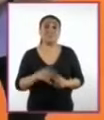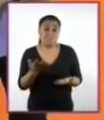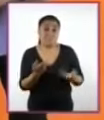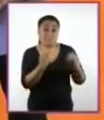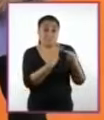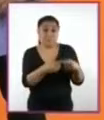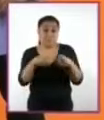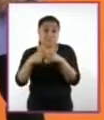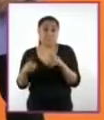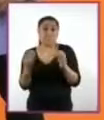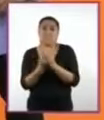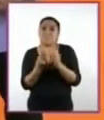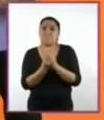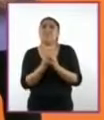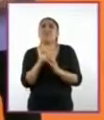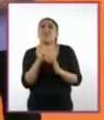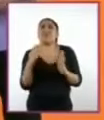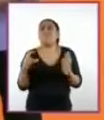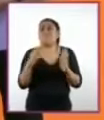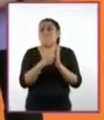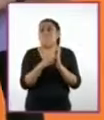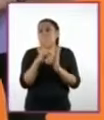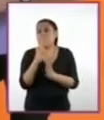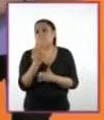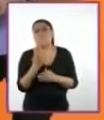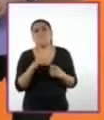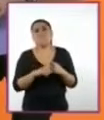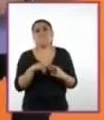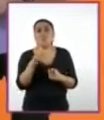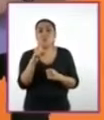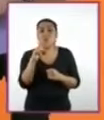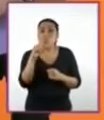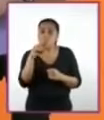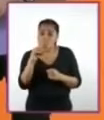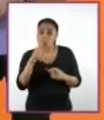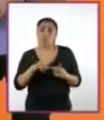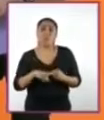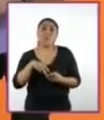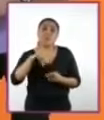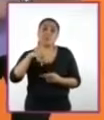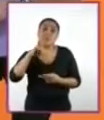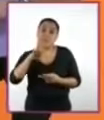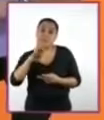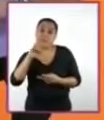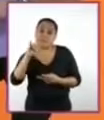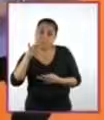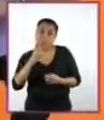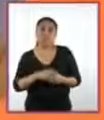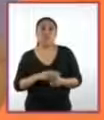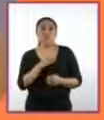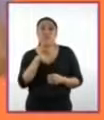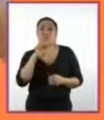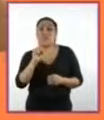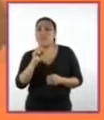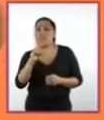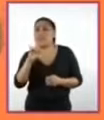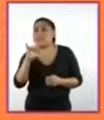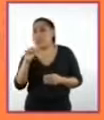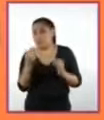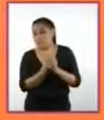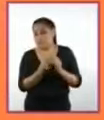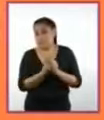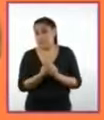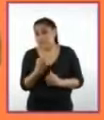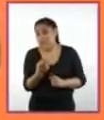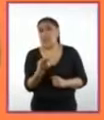Existen diferentes tipos de baterías, por ejemplo, de plomo ácido, de níquel cadmio y de iones de litio.